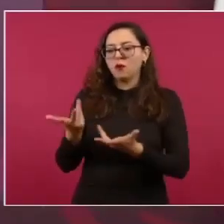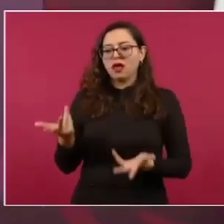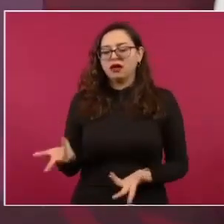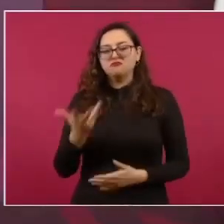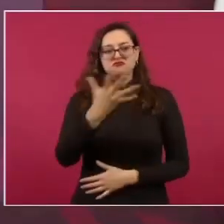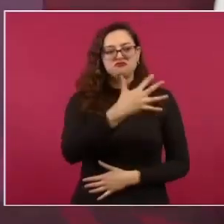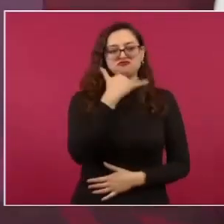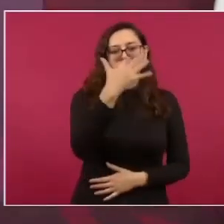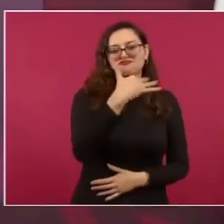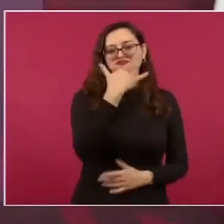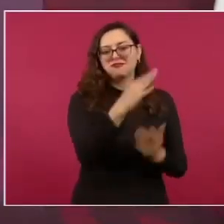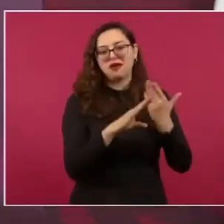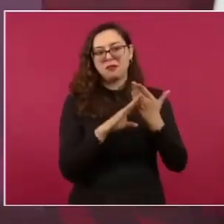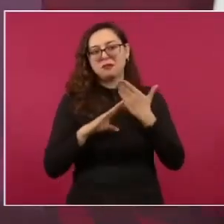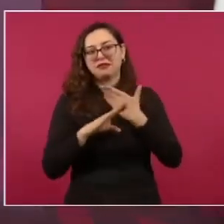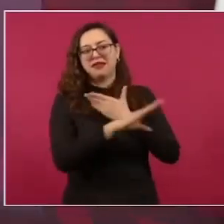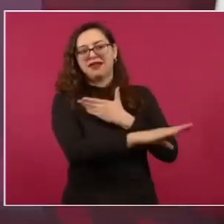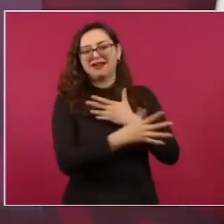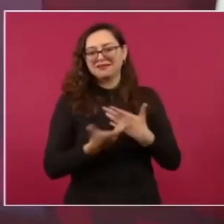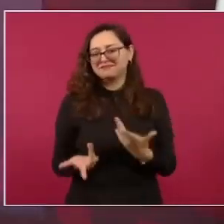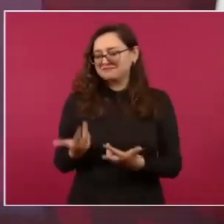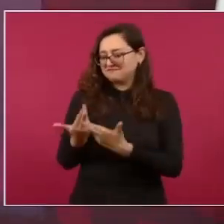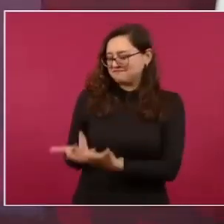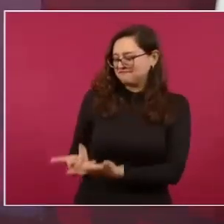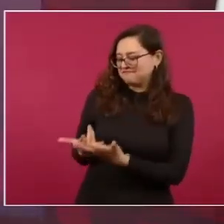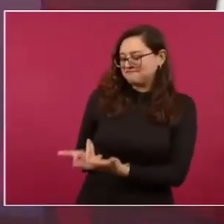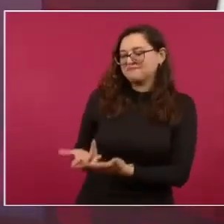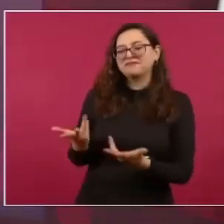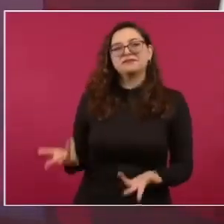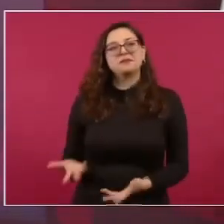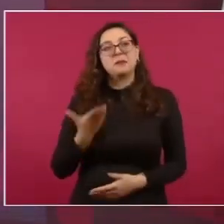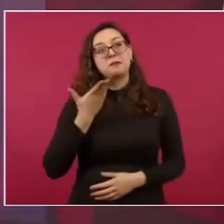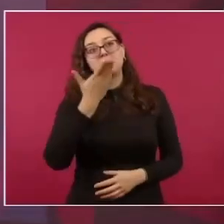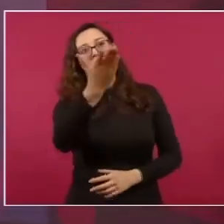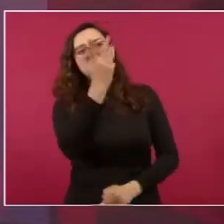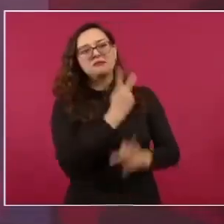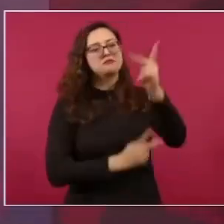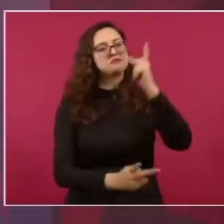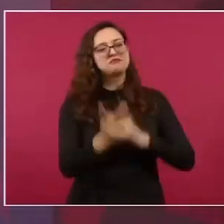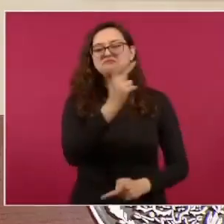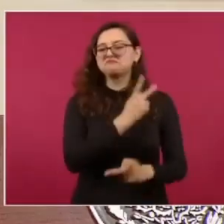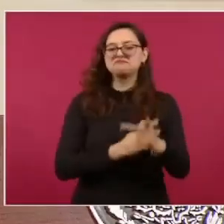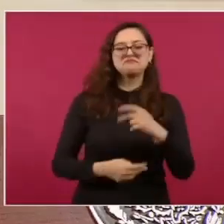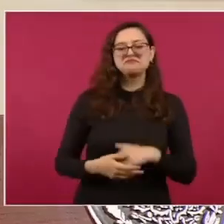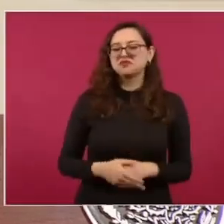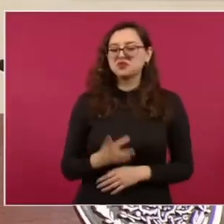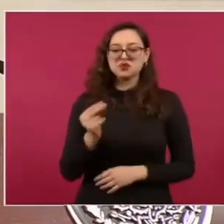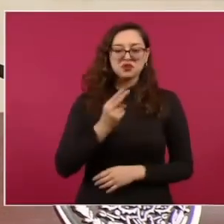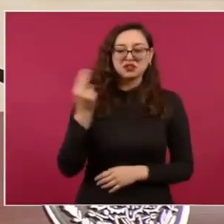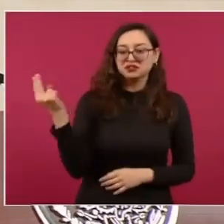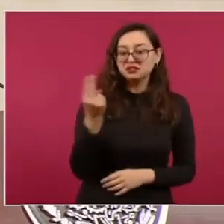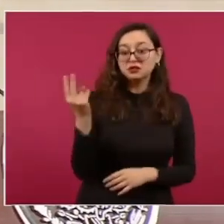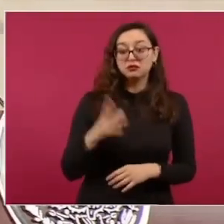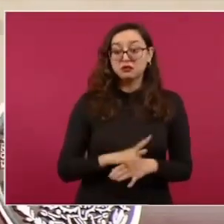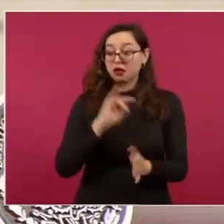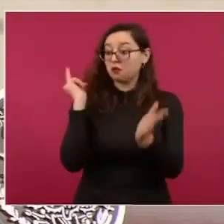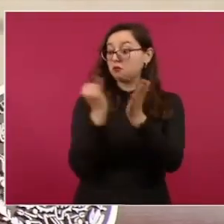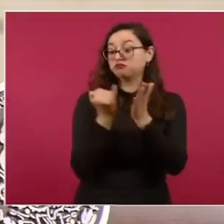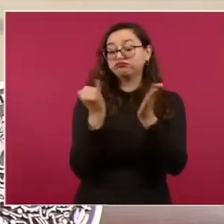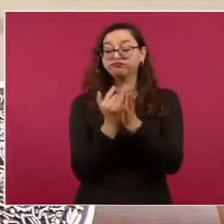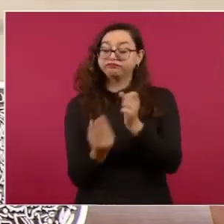contratar deuda, no hace falta endeudar al país, no hace falta aumentar